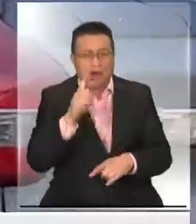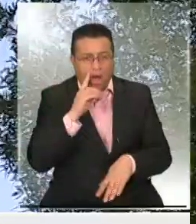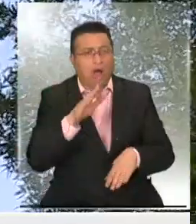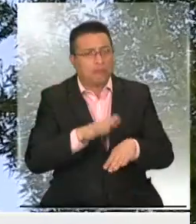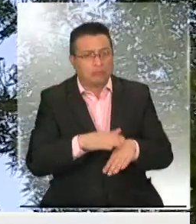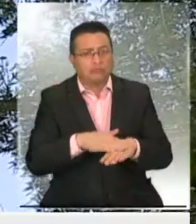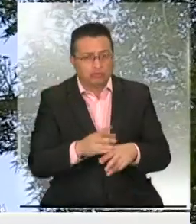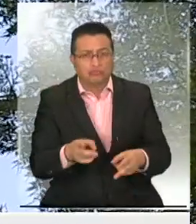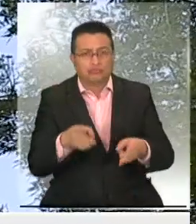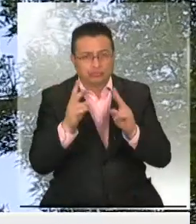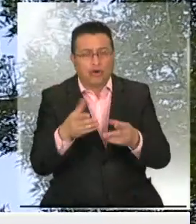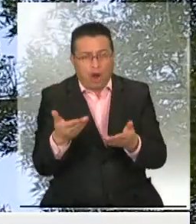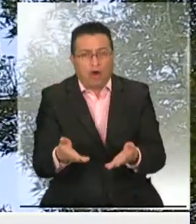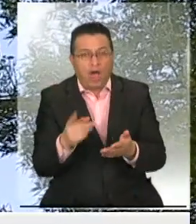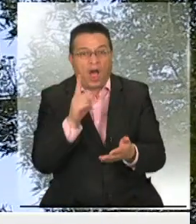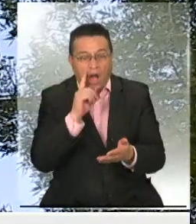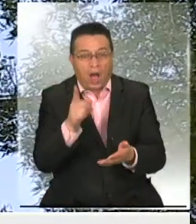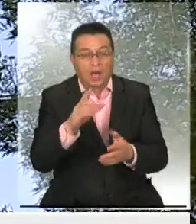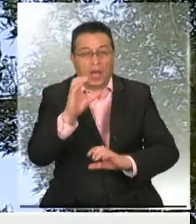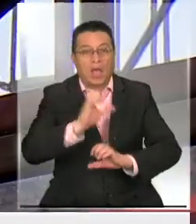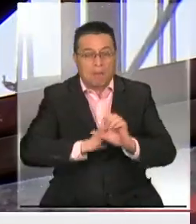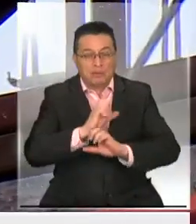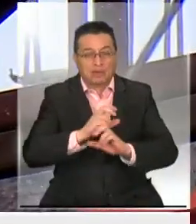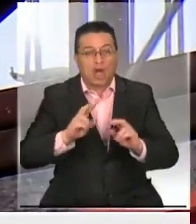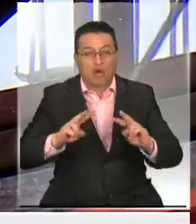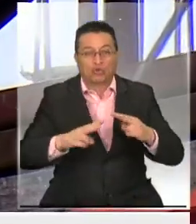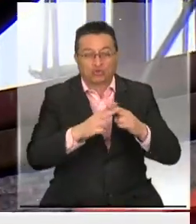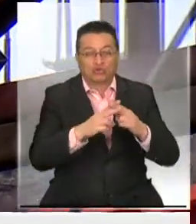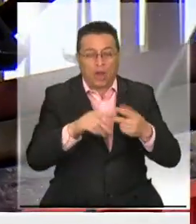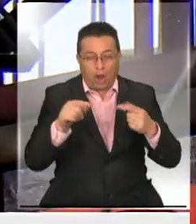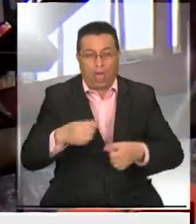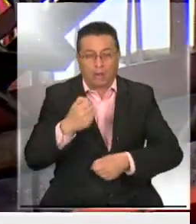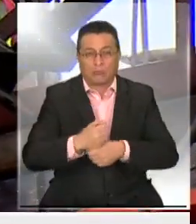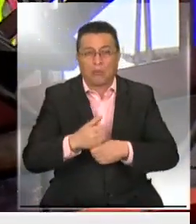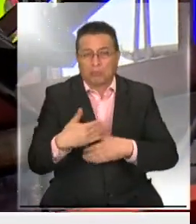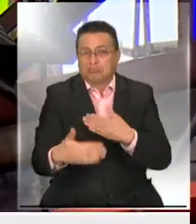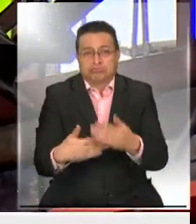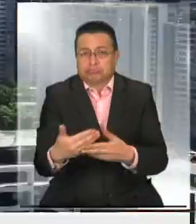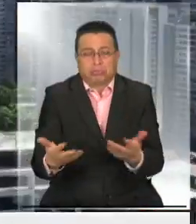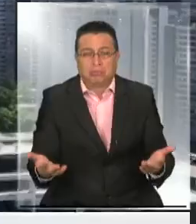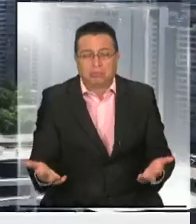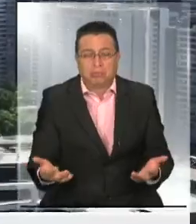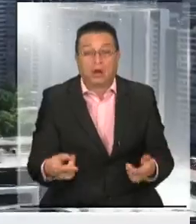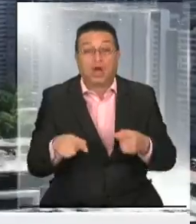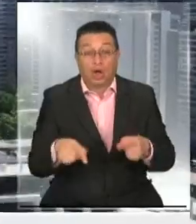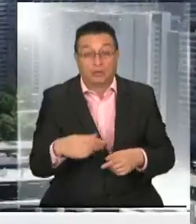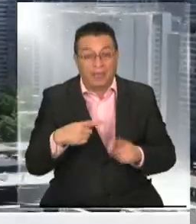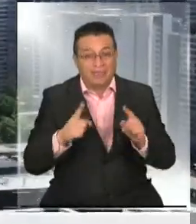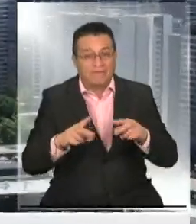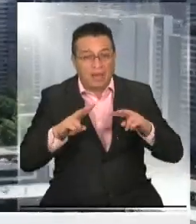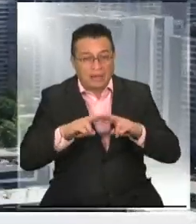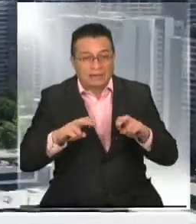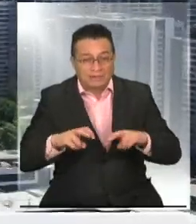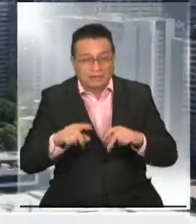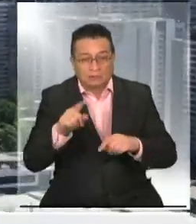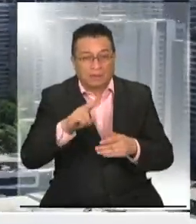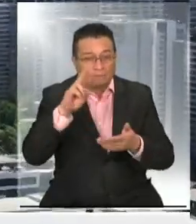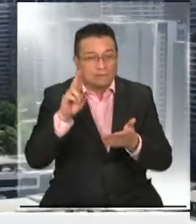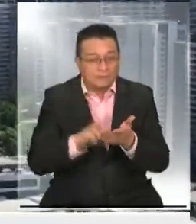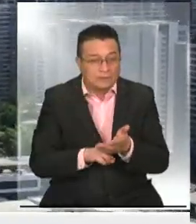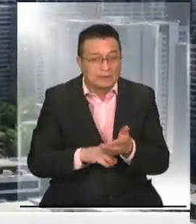de edificación vigentes que empresas constructoras están haciendo valer. Hoy día nosotros tenemos que revisarse que